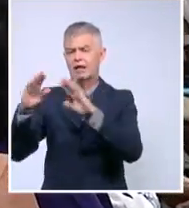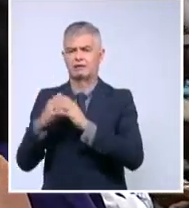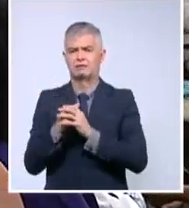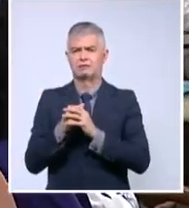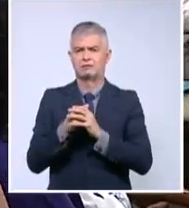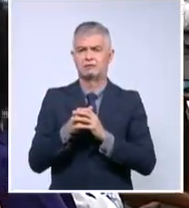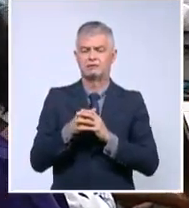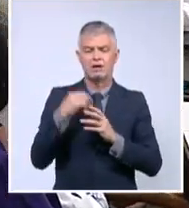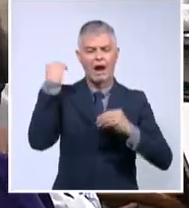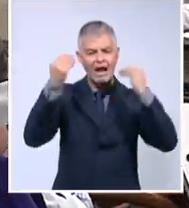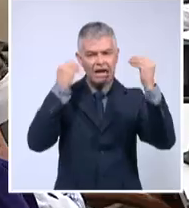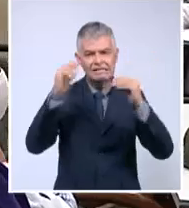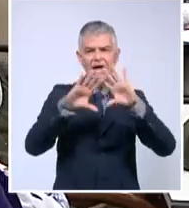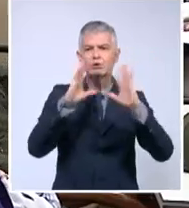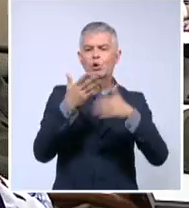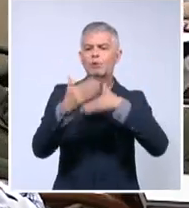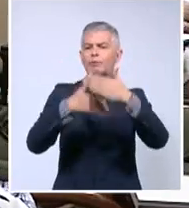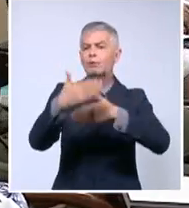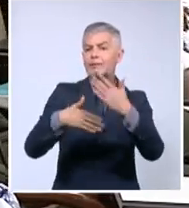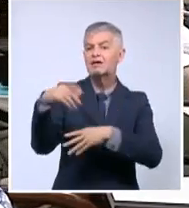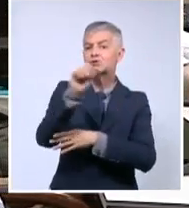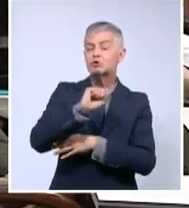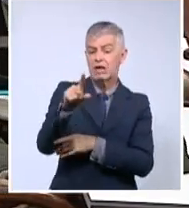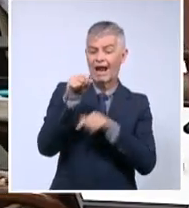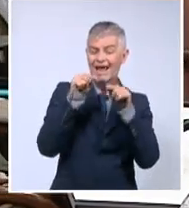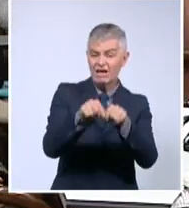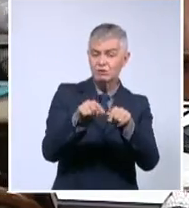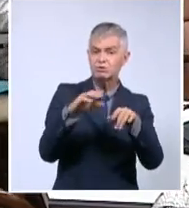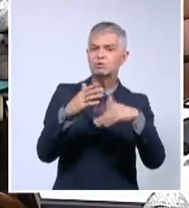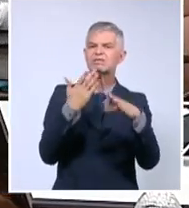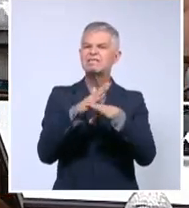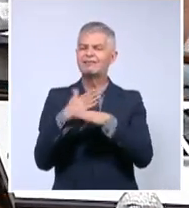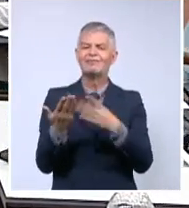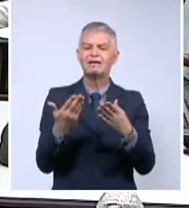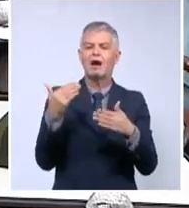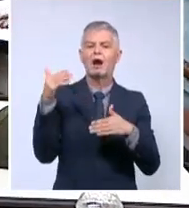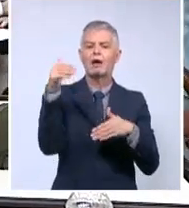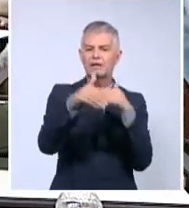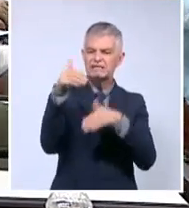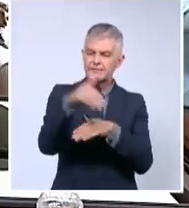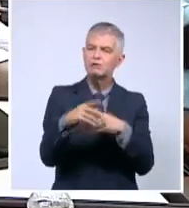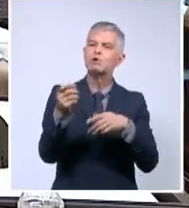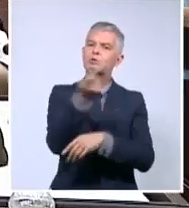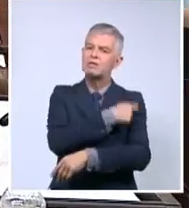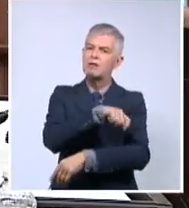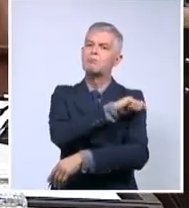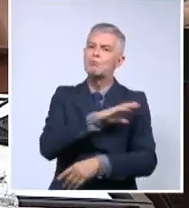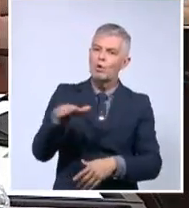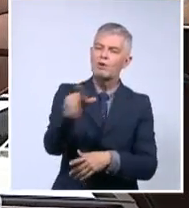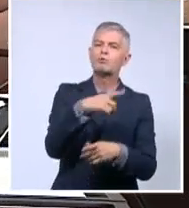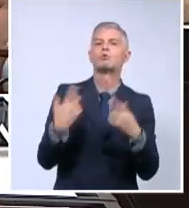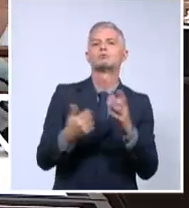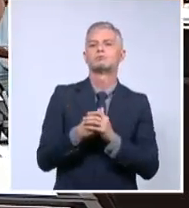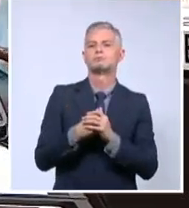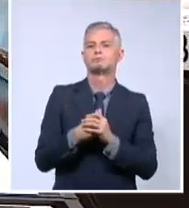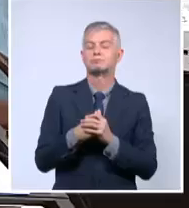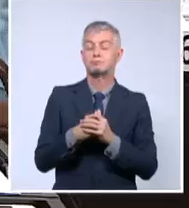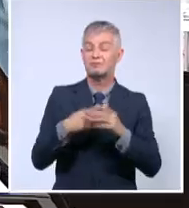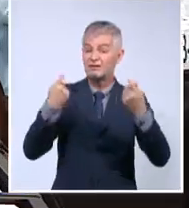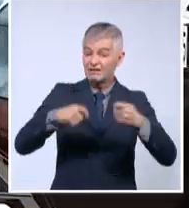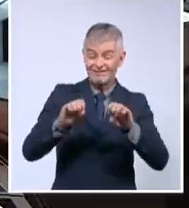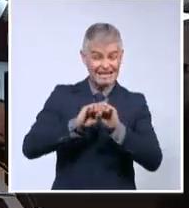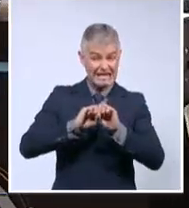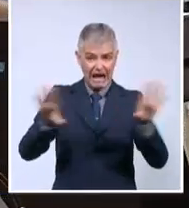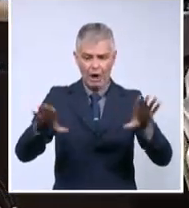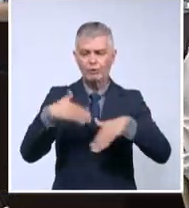problemáticas sociales es traicionar la esencia de la participación popular que demandamos. Debe quedar claro que los problemas